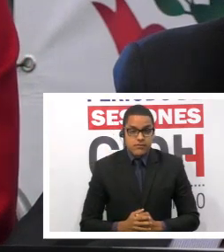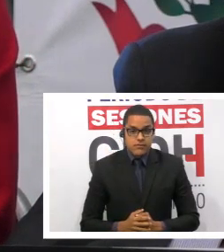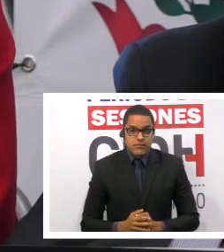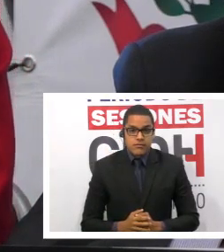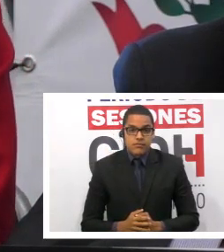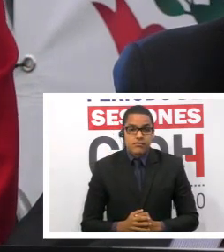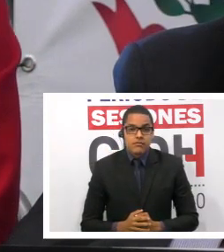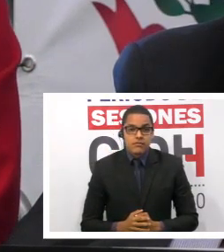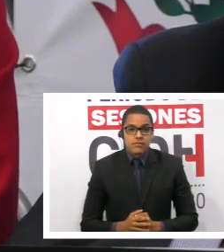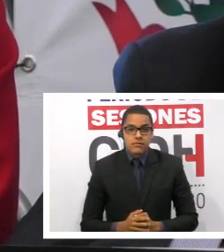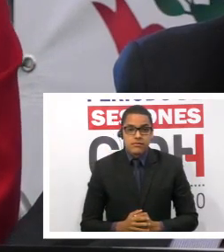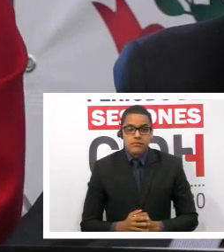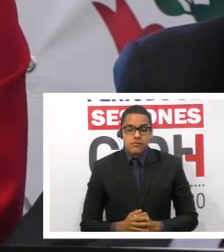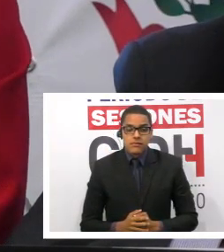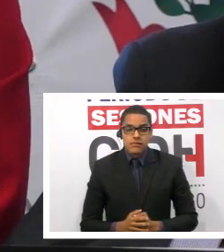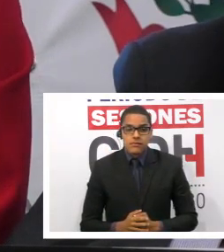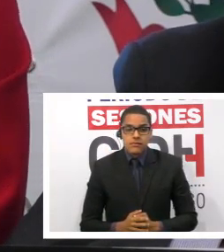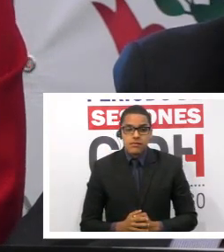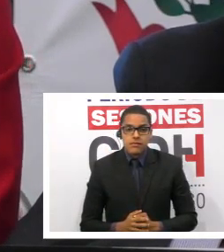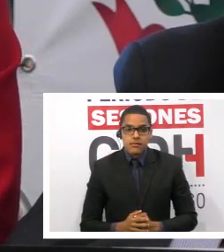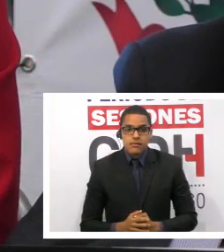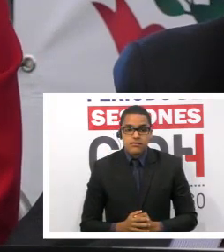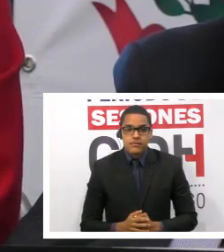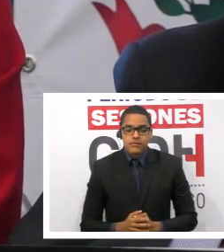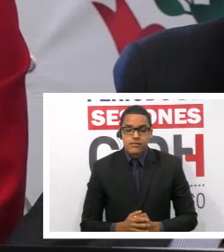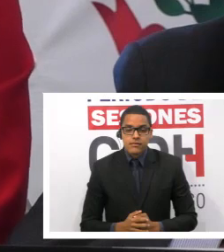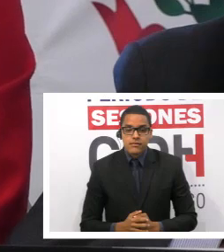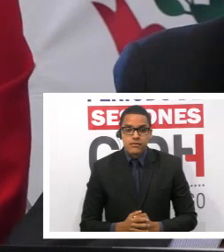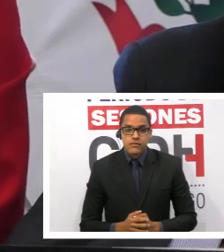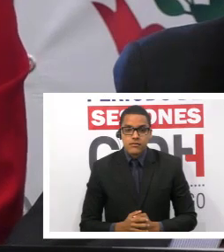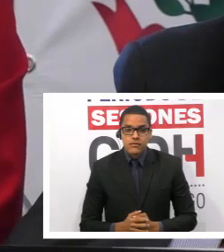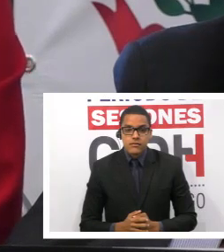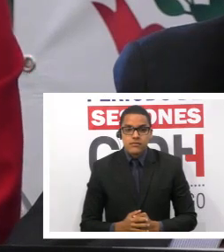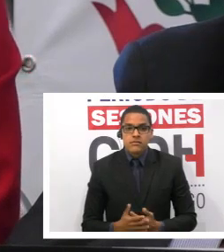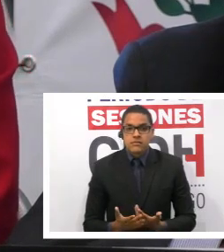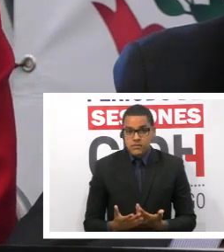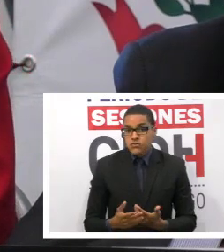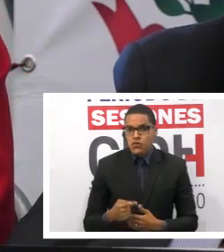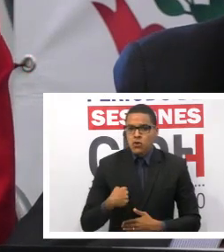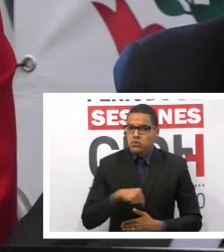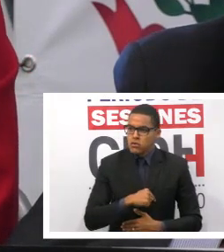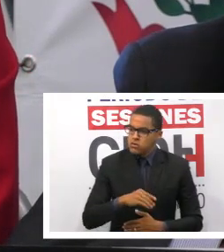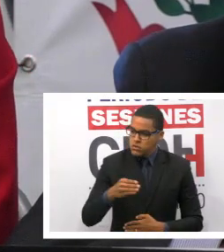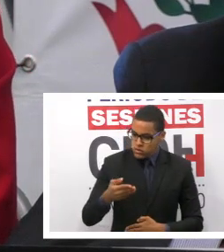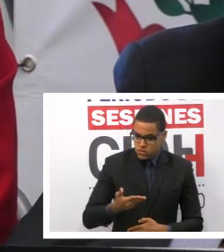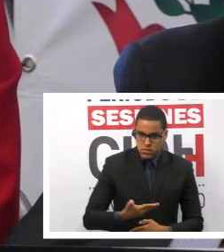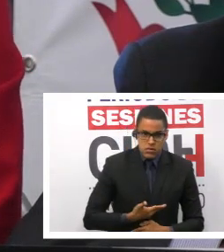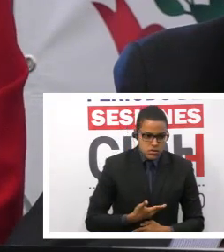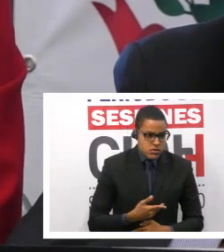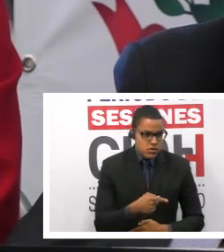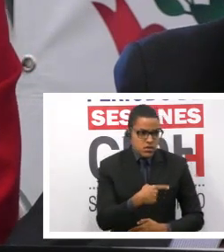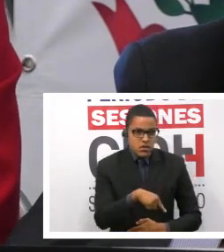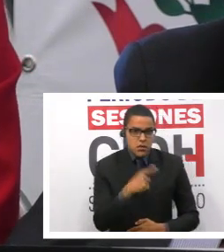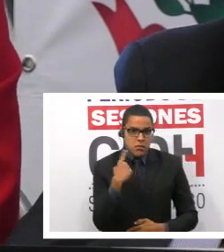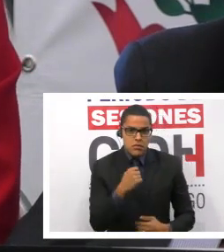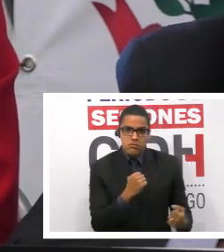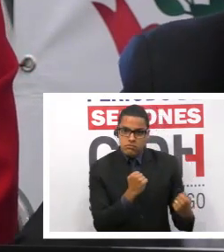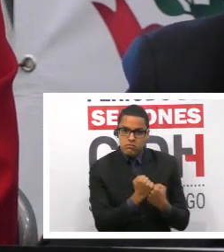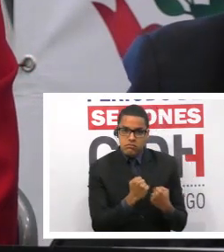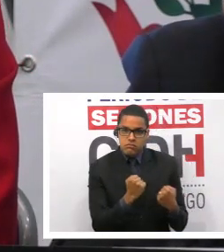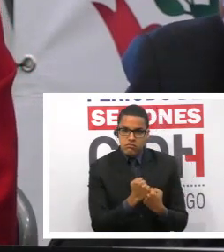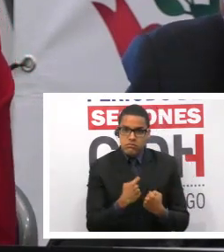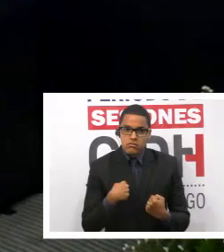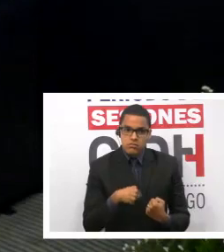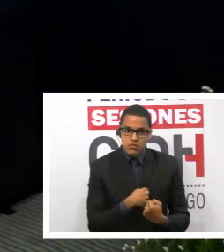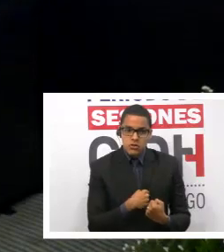negación con lo cual son muy bienvenidas las competencias que se nos ponen sobre la mesa es muy urgente y por eso también en la relatoría